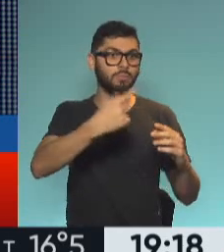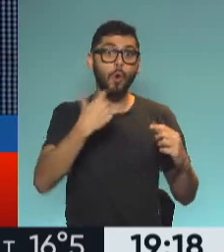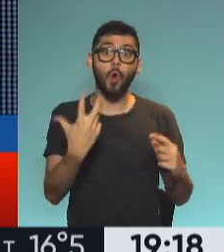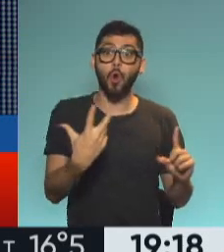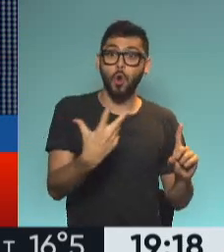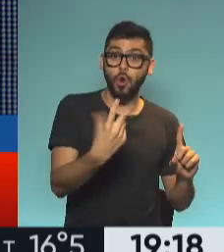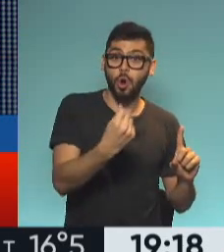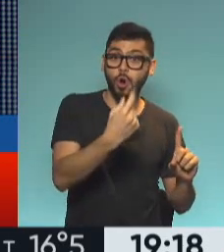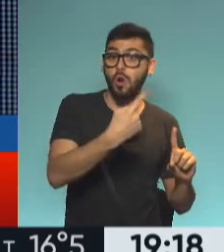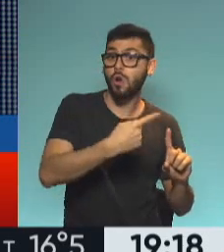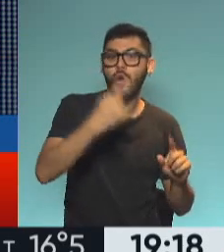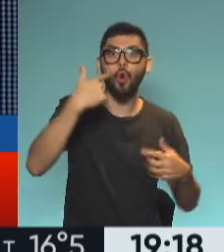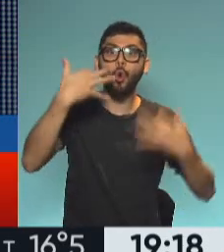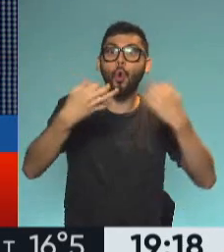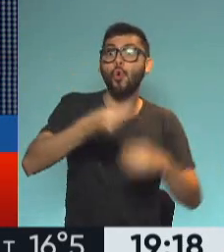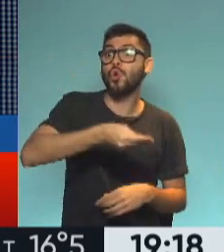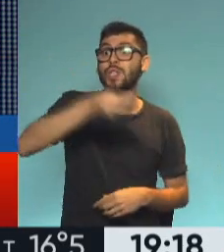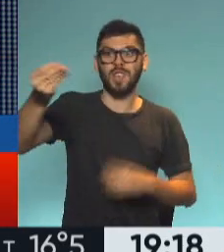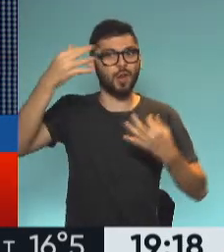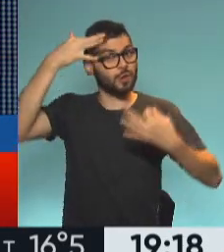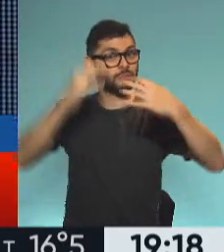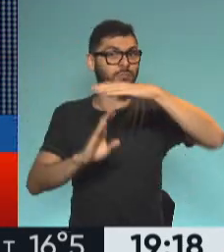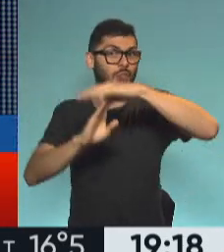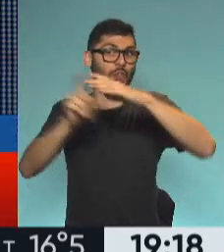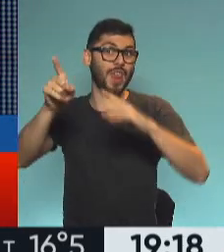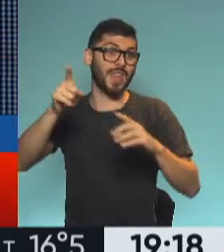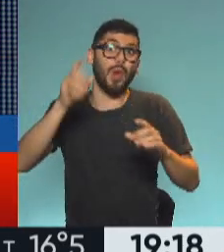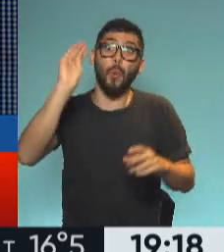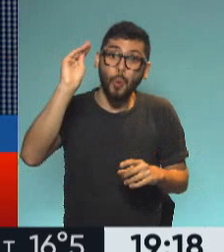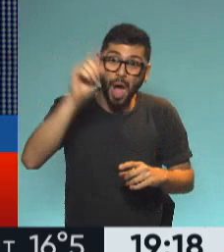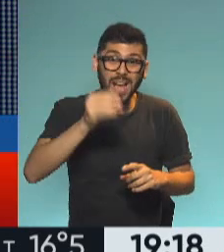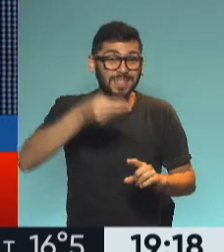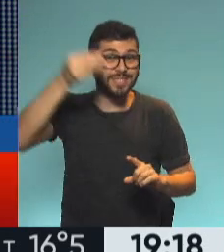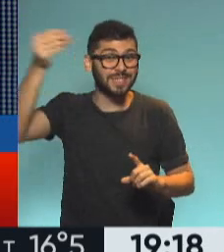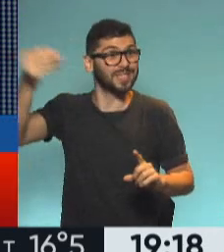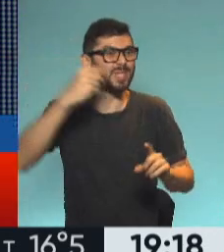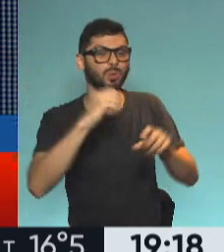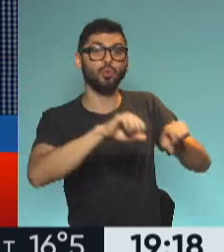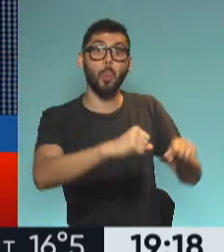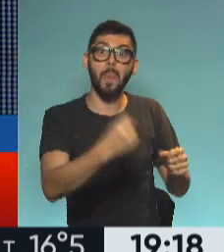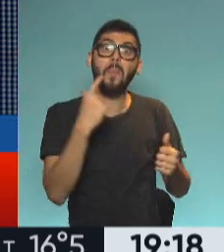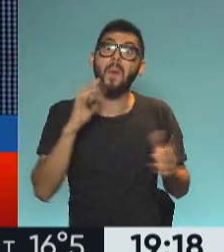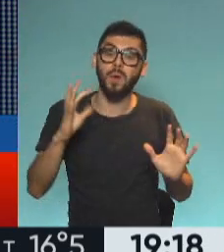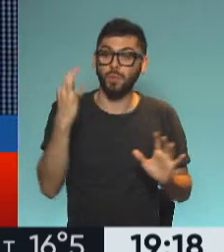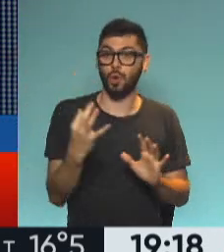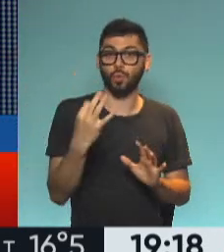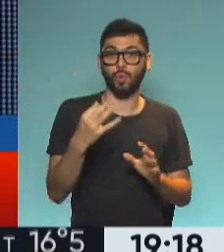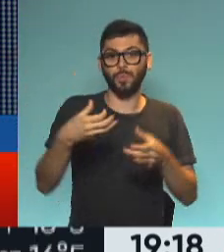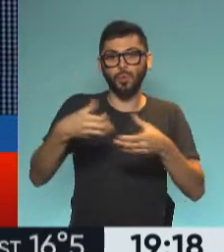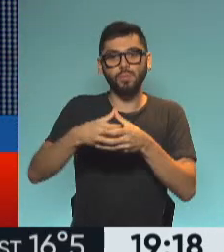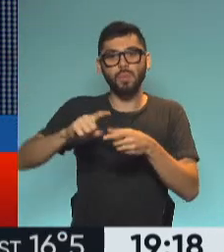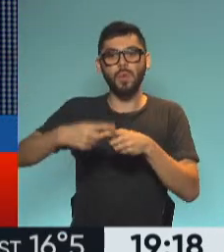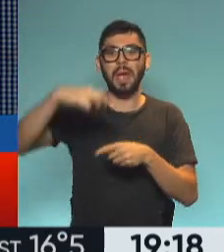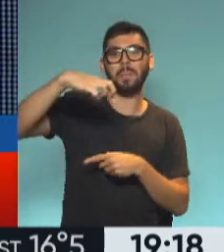lo detengan. ¿Esto por qué lo digo? Porque ayer, en horas de la tarde, entró también un pedido justamente del PT, del Partido